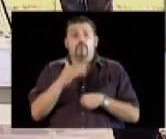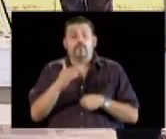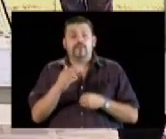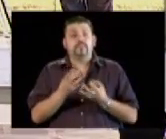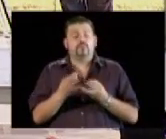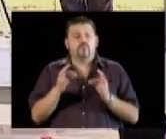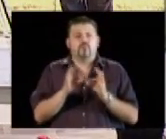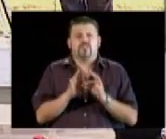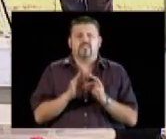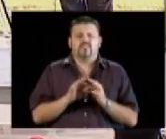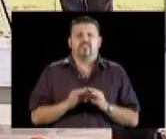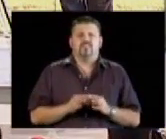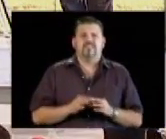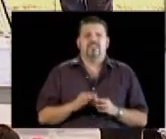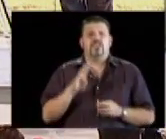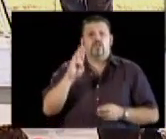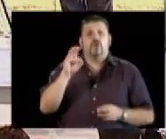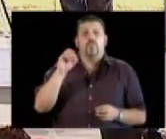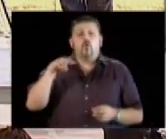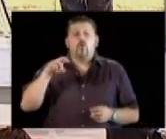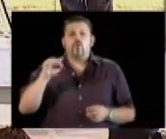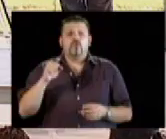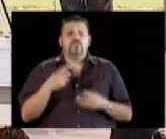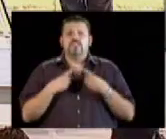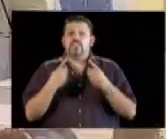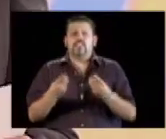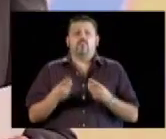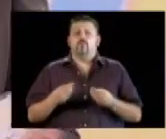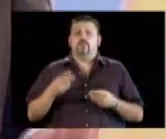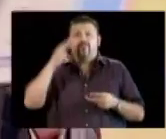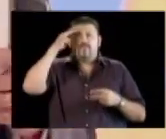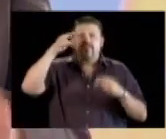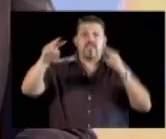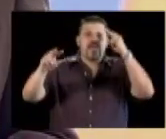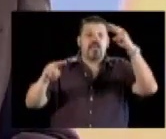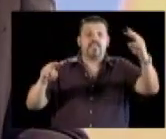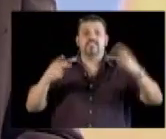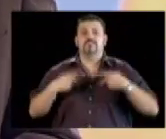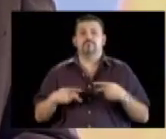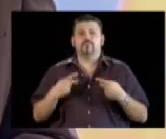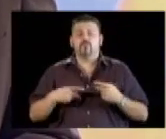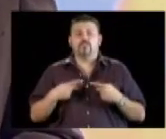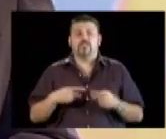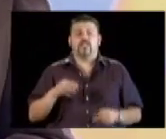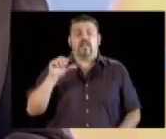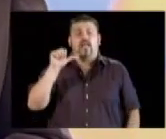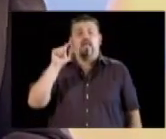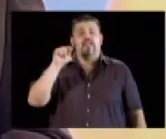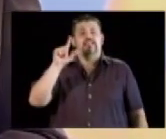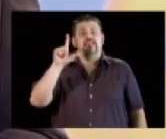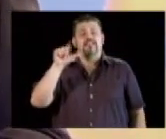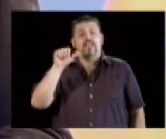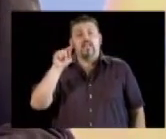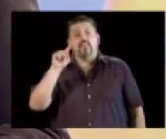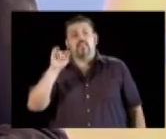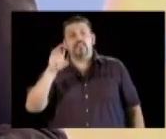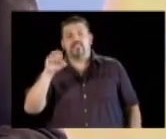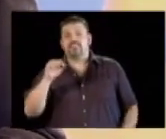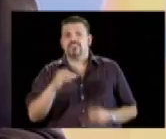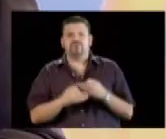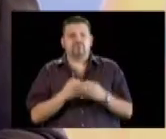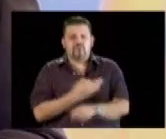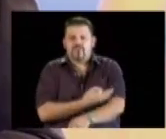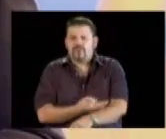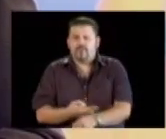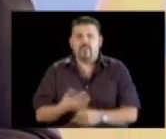damos, bonos. Entregamos bonos, entregamos viajes. Este año nos vamos a Atlantis, muchas familias con sus hijos, a